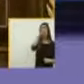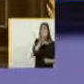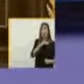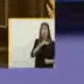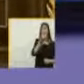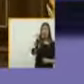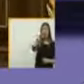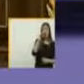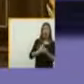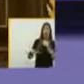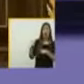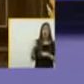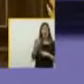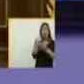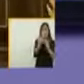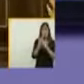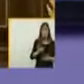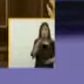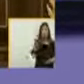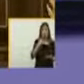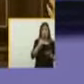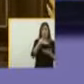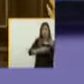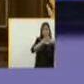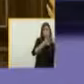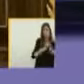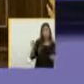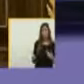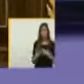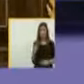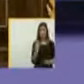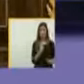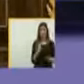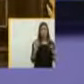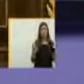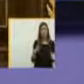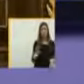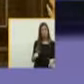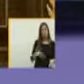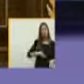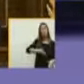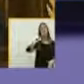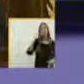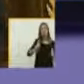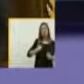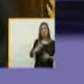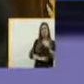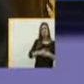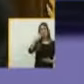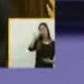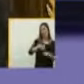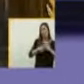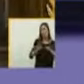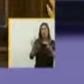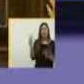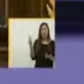hai unha maioría de esquerdas para constituir un goberno, Rajoy dixo explícitamente que había suficientes diputados para